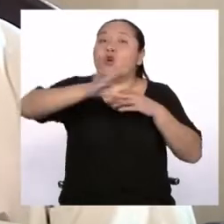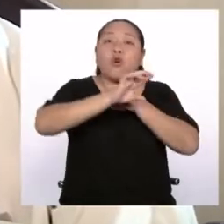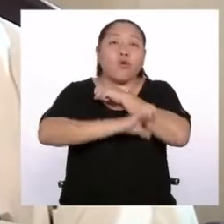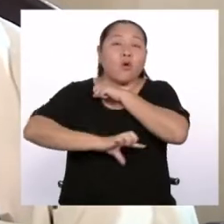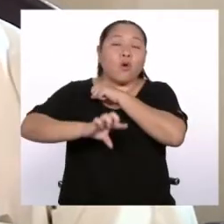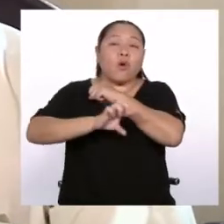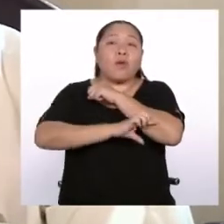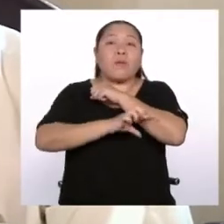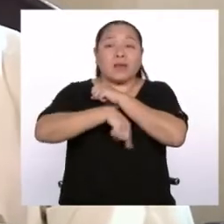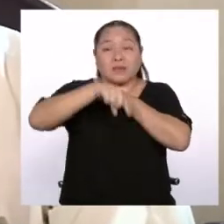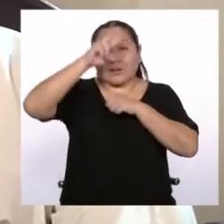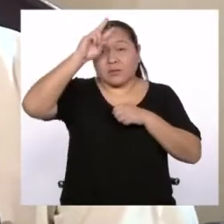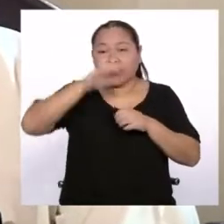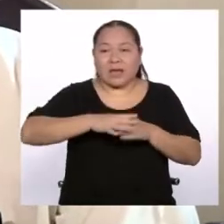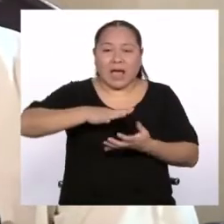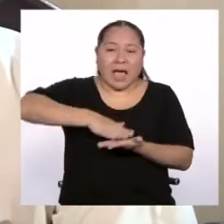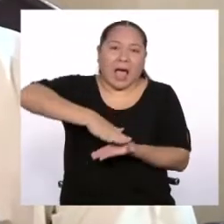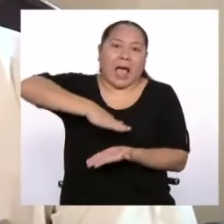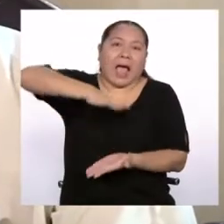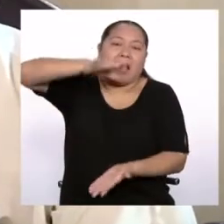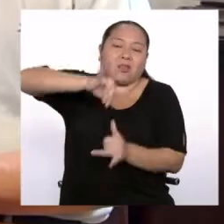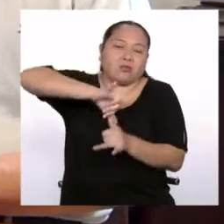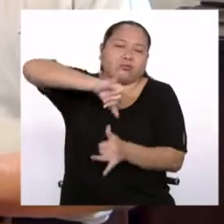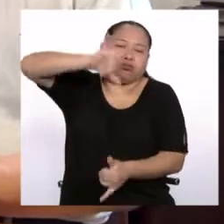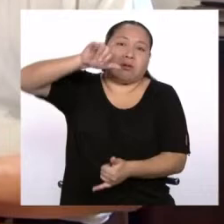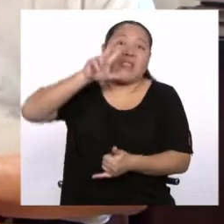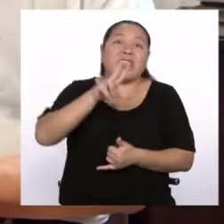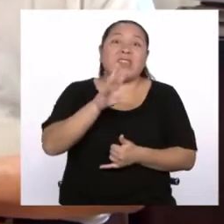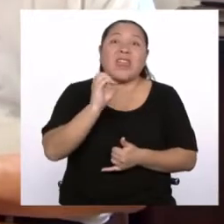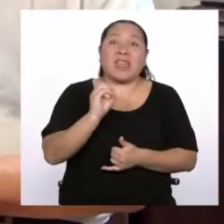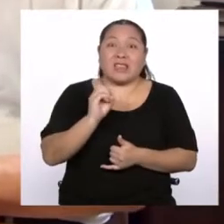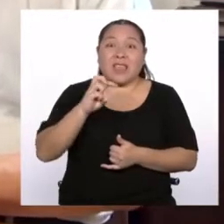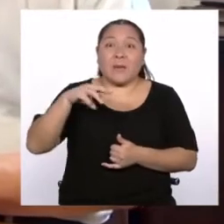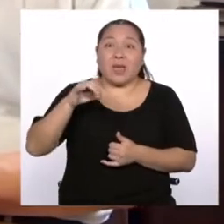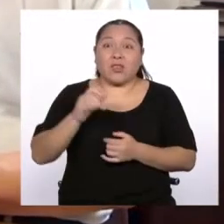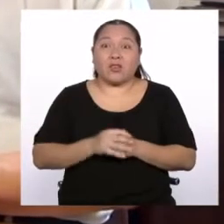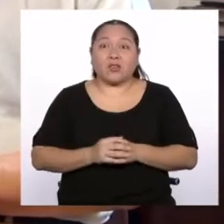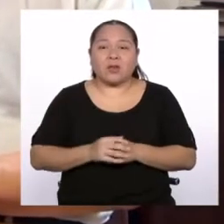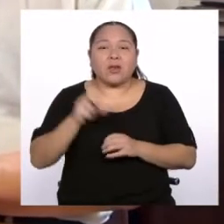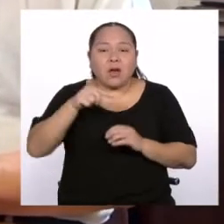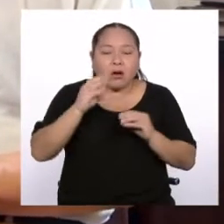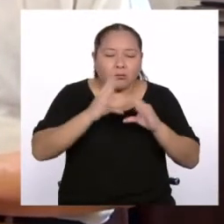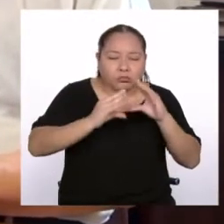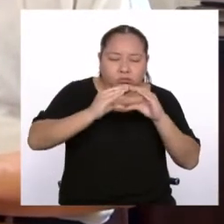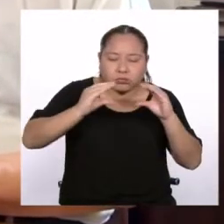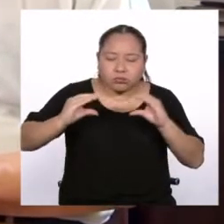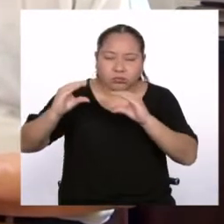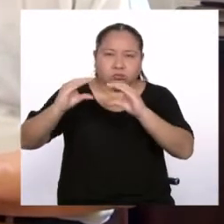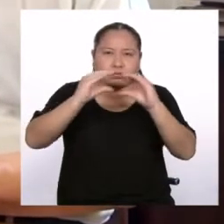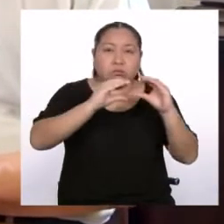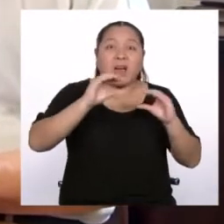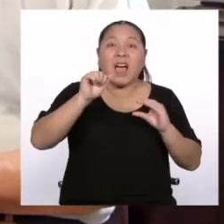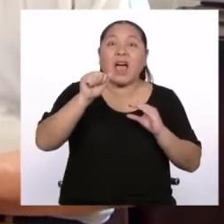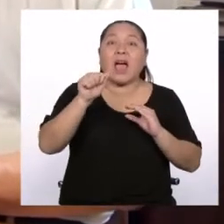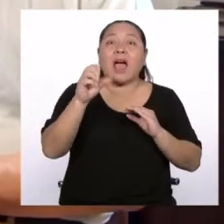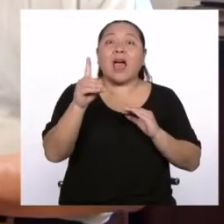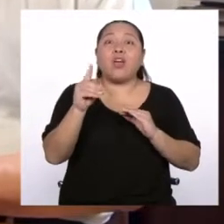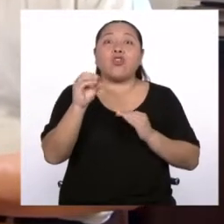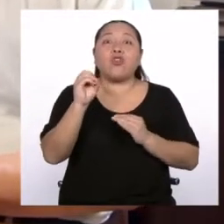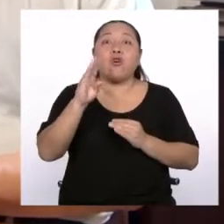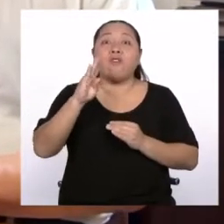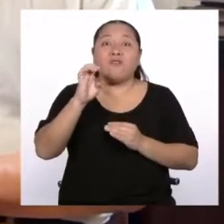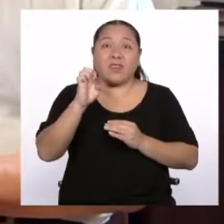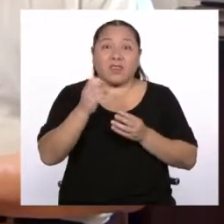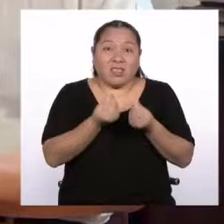una altura de más de 30 metros de alto. Está hecha íntegramente a base de adobitos, una obra así